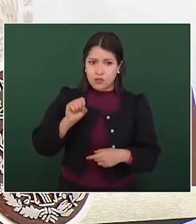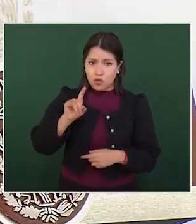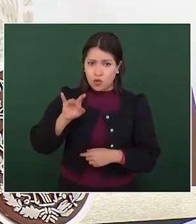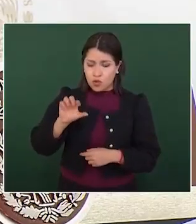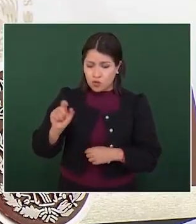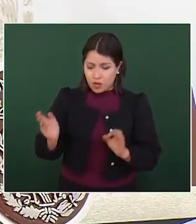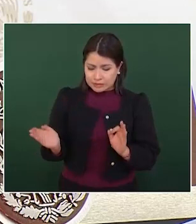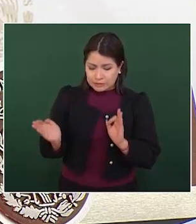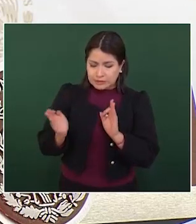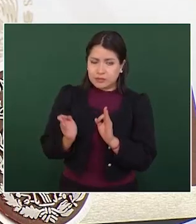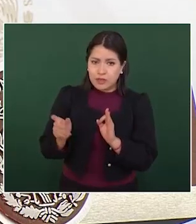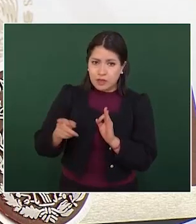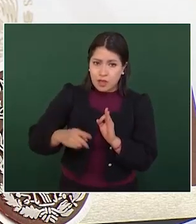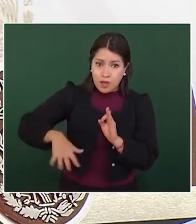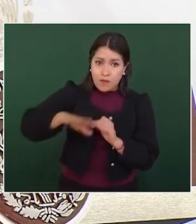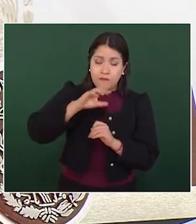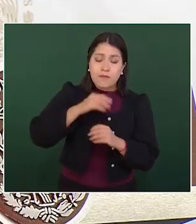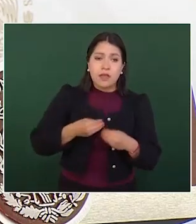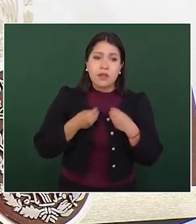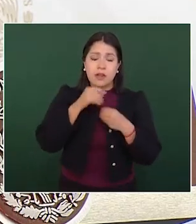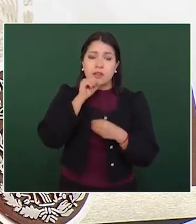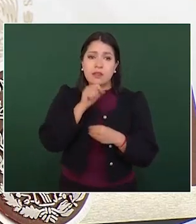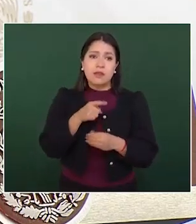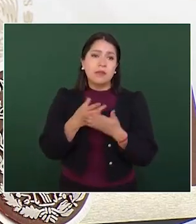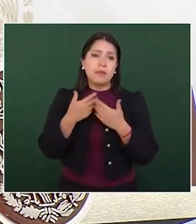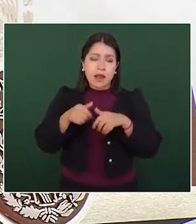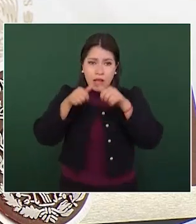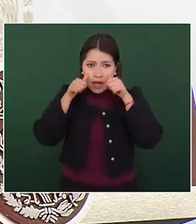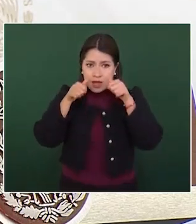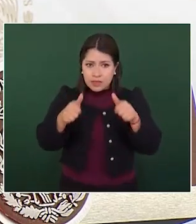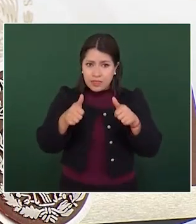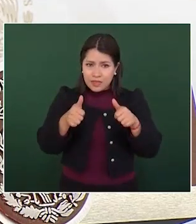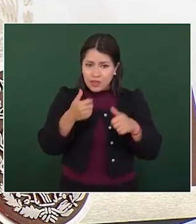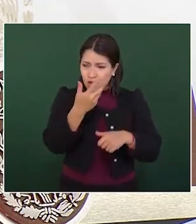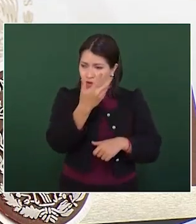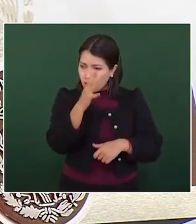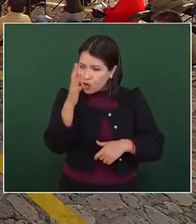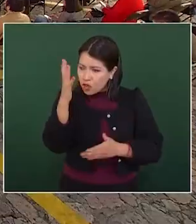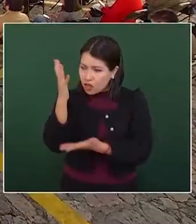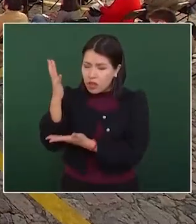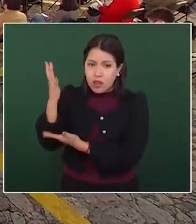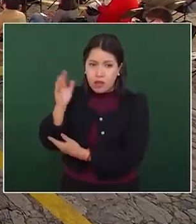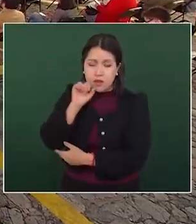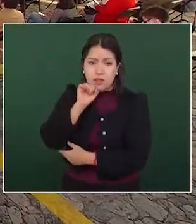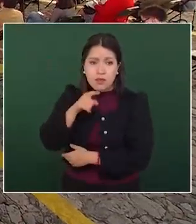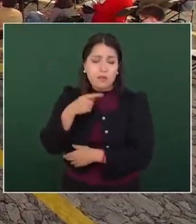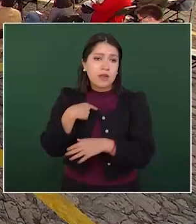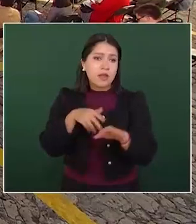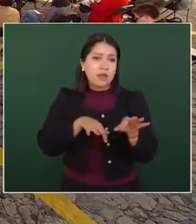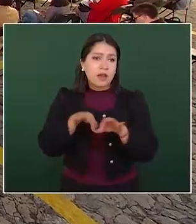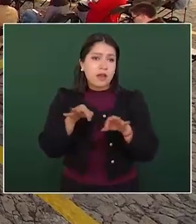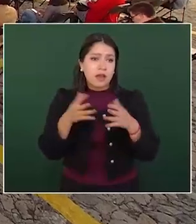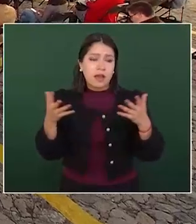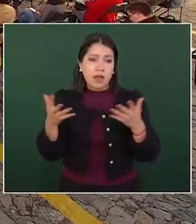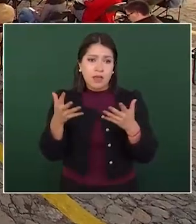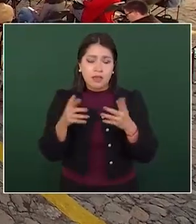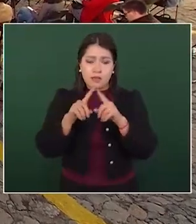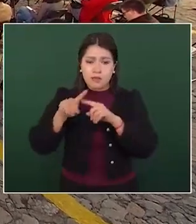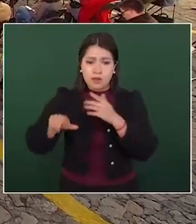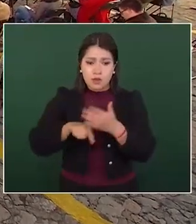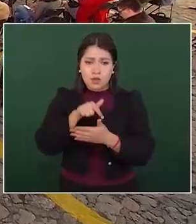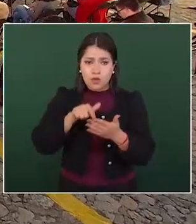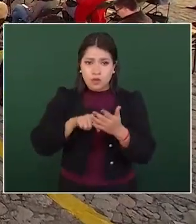Atendiendo el grave tema de la deforestación y tala ilegal, tenemos un trabajo consolidado en algunas entidades del país,